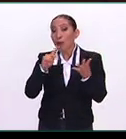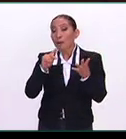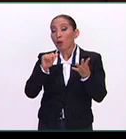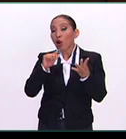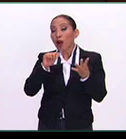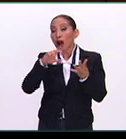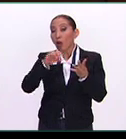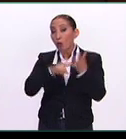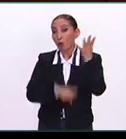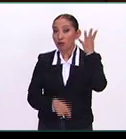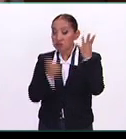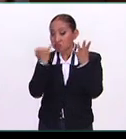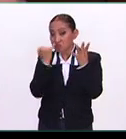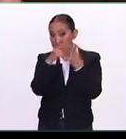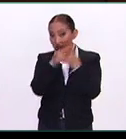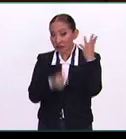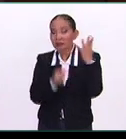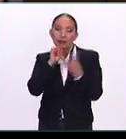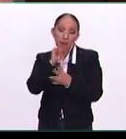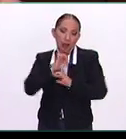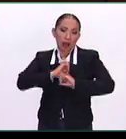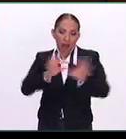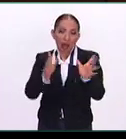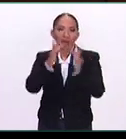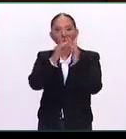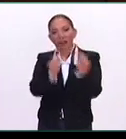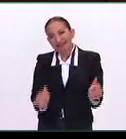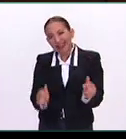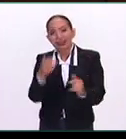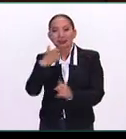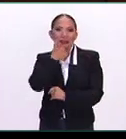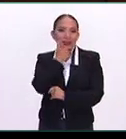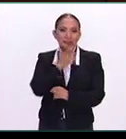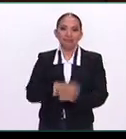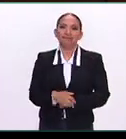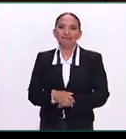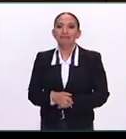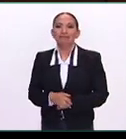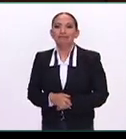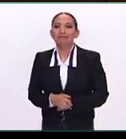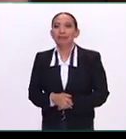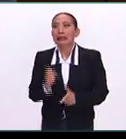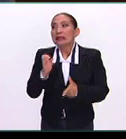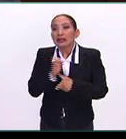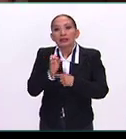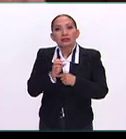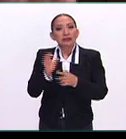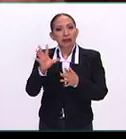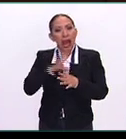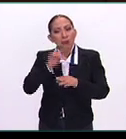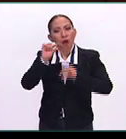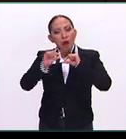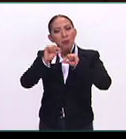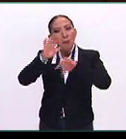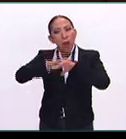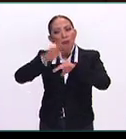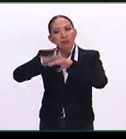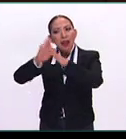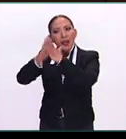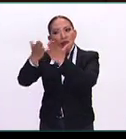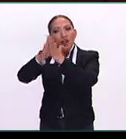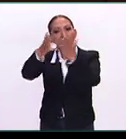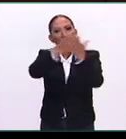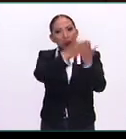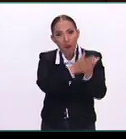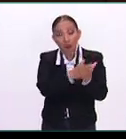polaco. Y también, por supuesto, en francés, en inglés. Entonces, se ha ido abriendo camino.